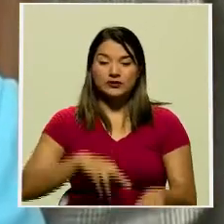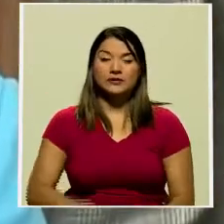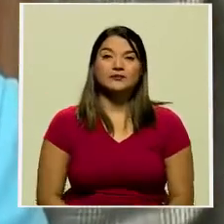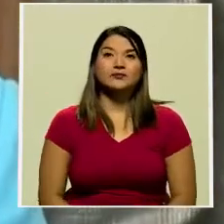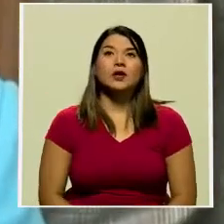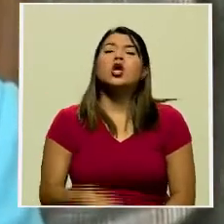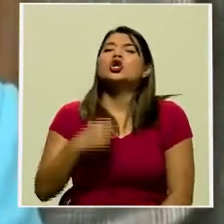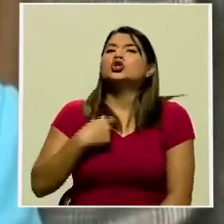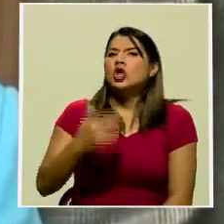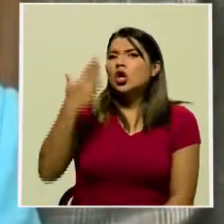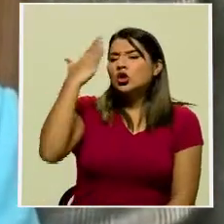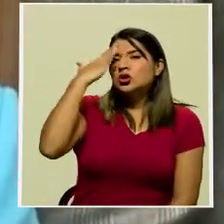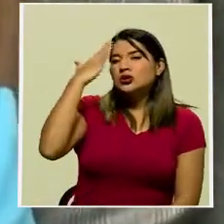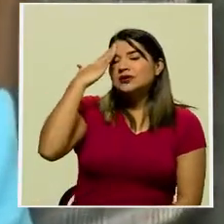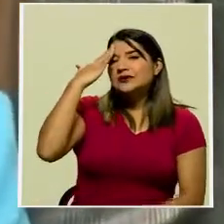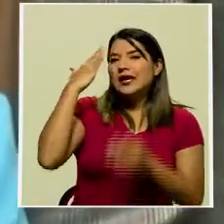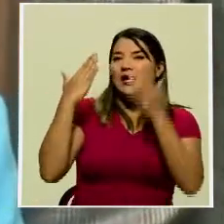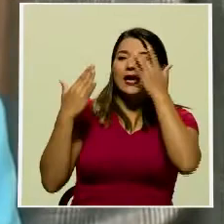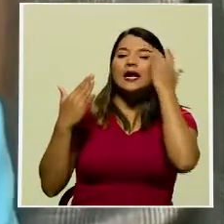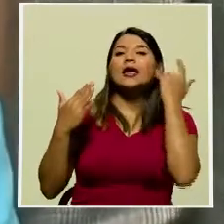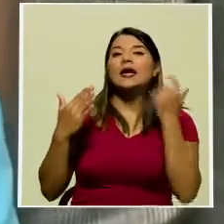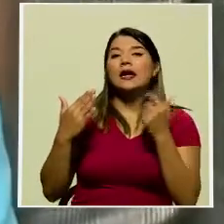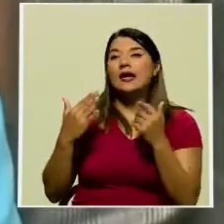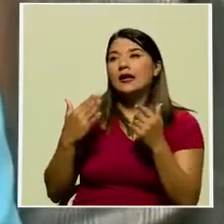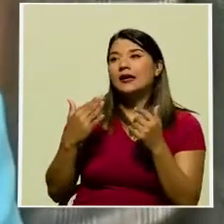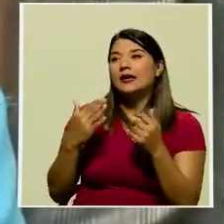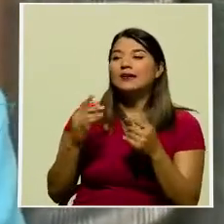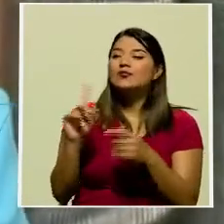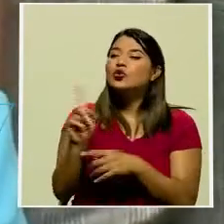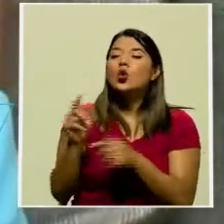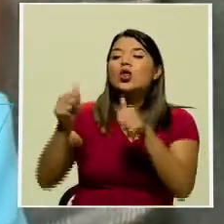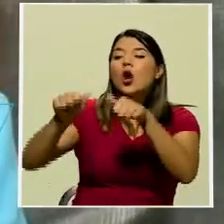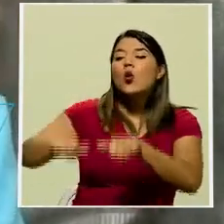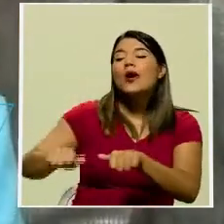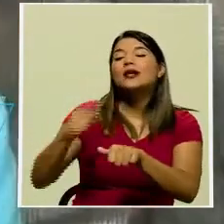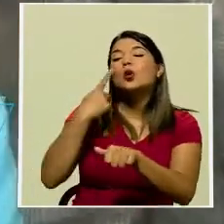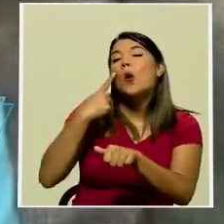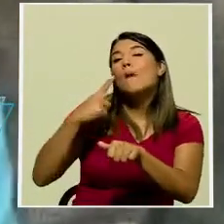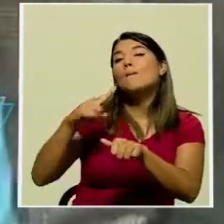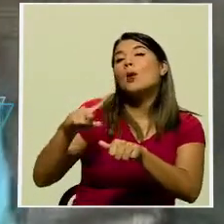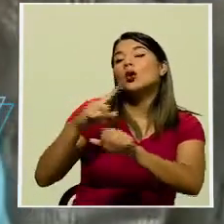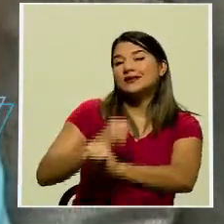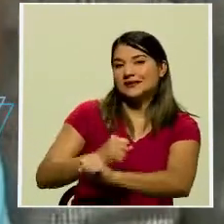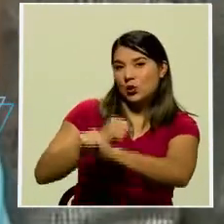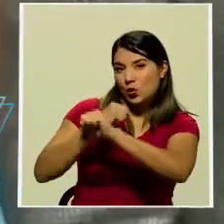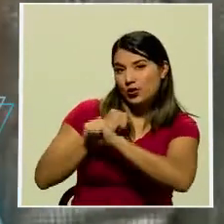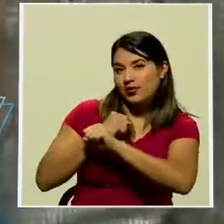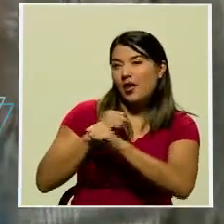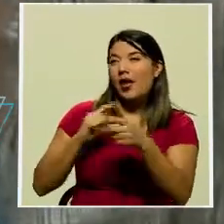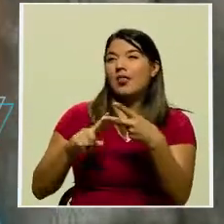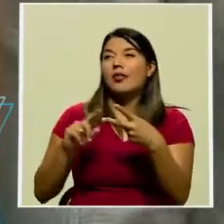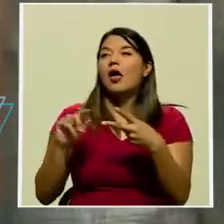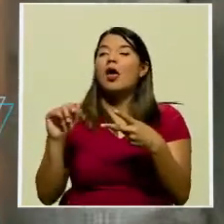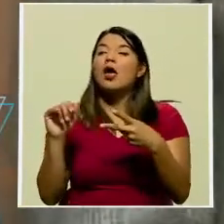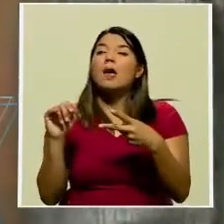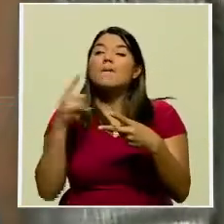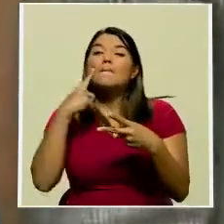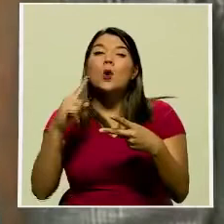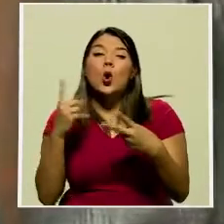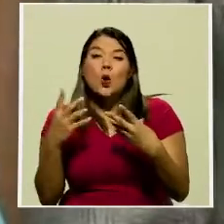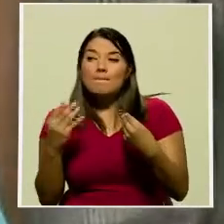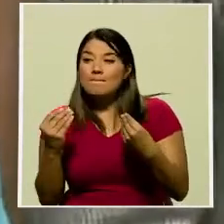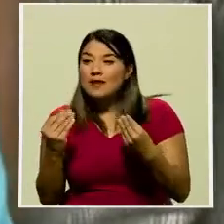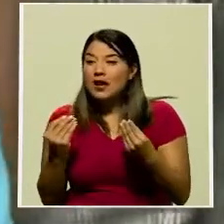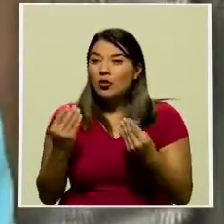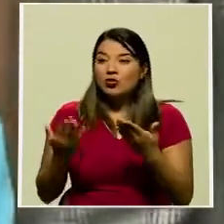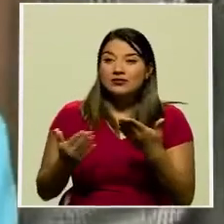Sé que las resistencias mayores se encuentran en el área de la seguridad, en el área de los temores por no poder tener